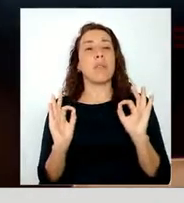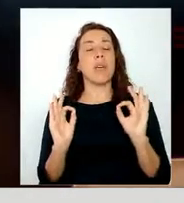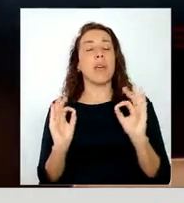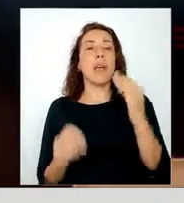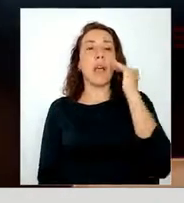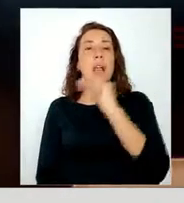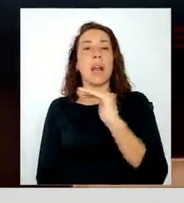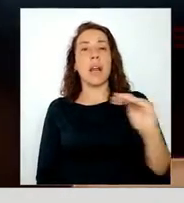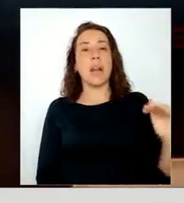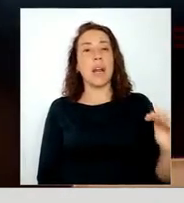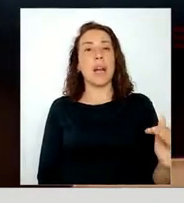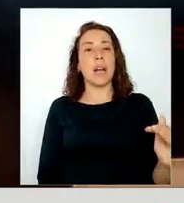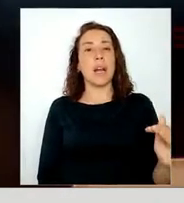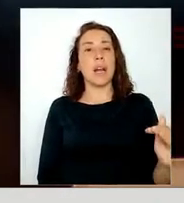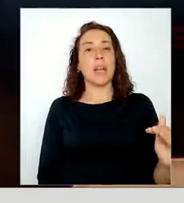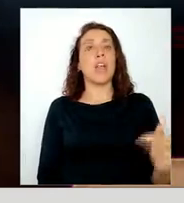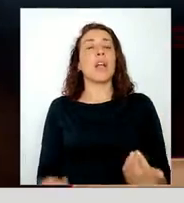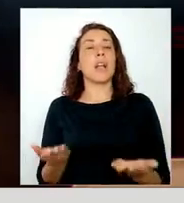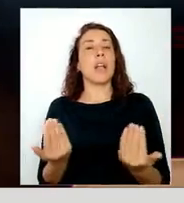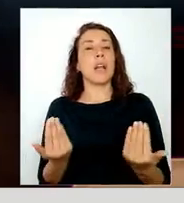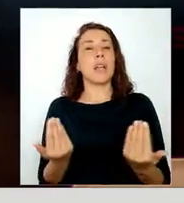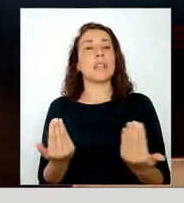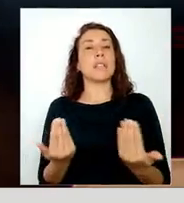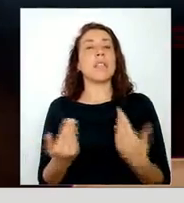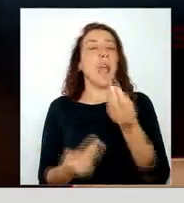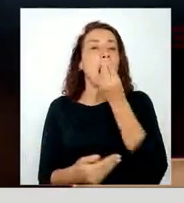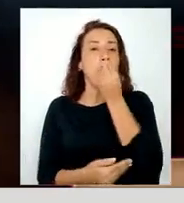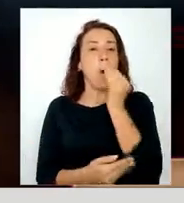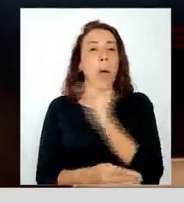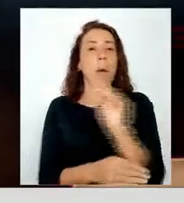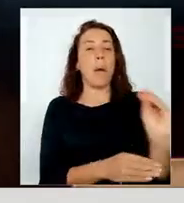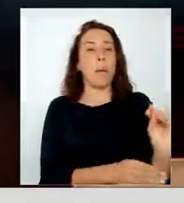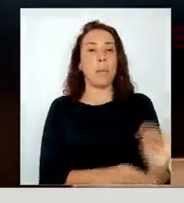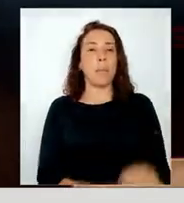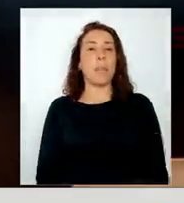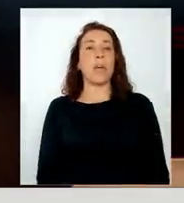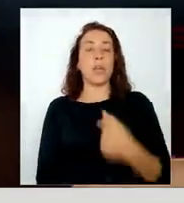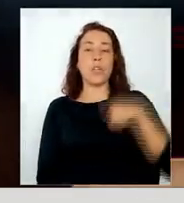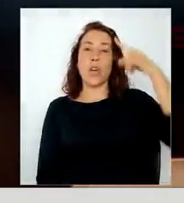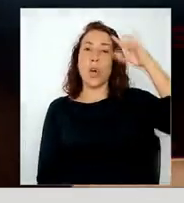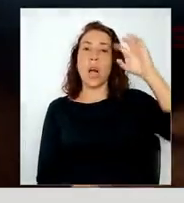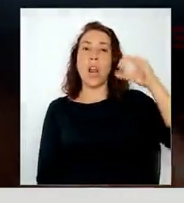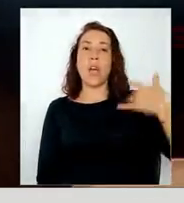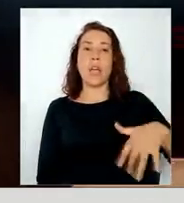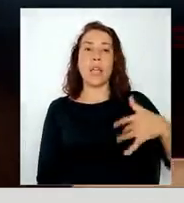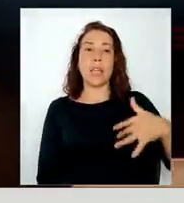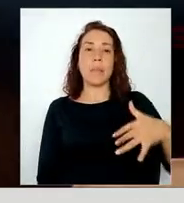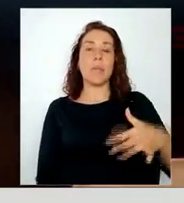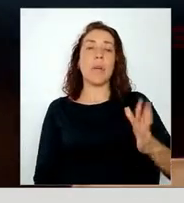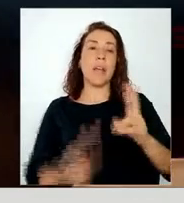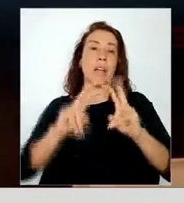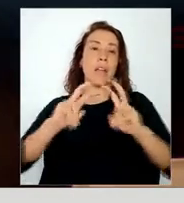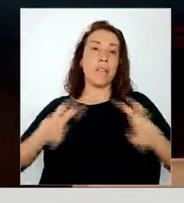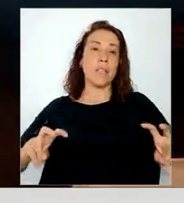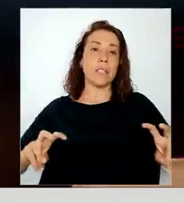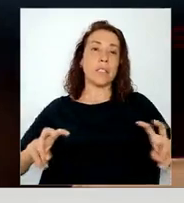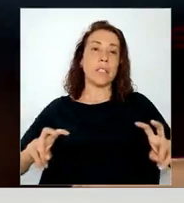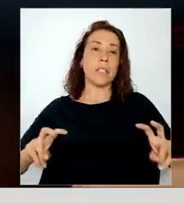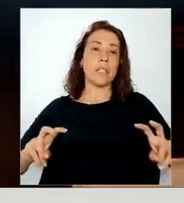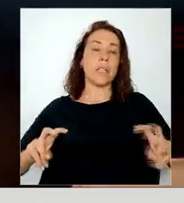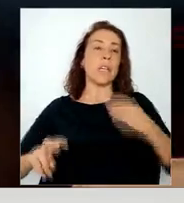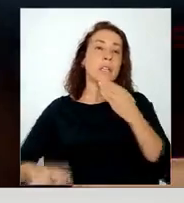requieren tener la alimentación para lo cual creo que es importante que investigar porque también hay que conocer